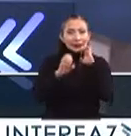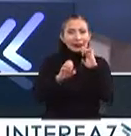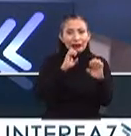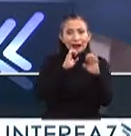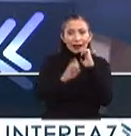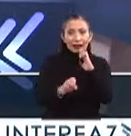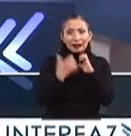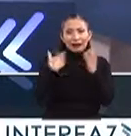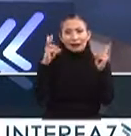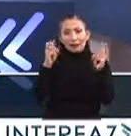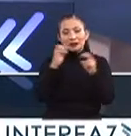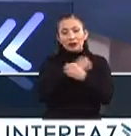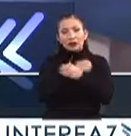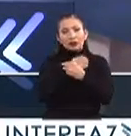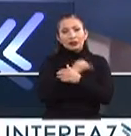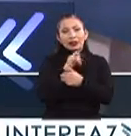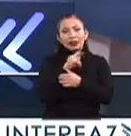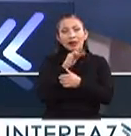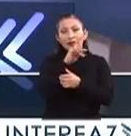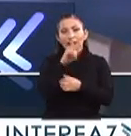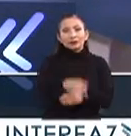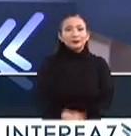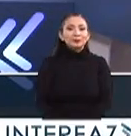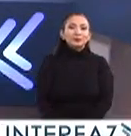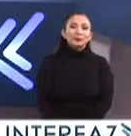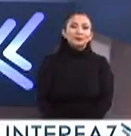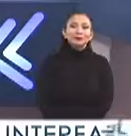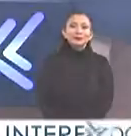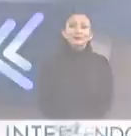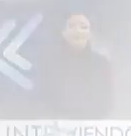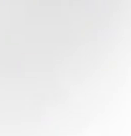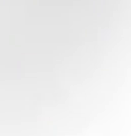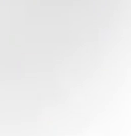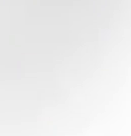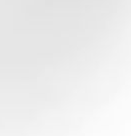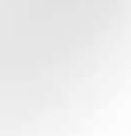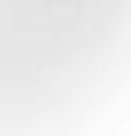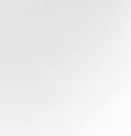entrevistas y temas educativos. Esto es Interfaz.